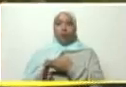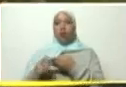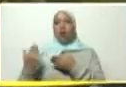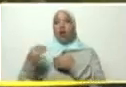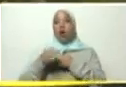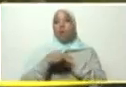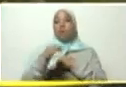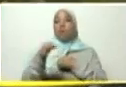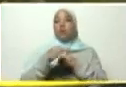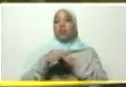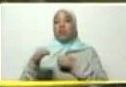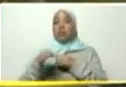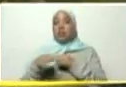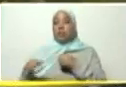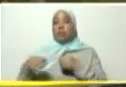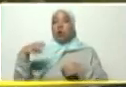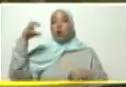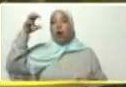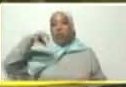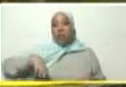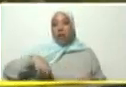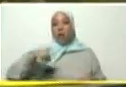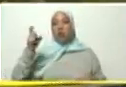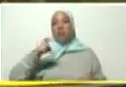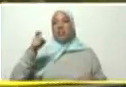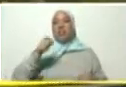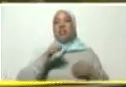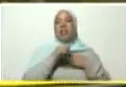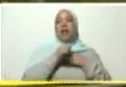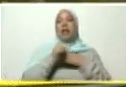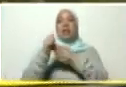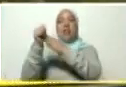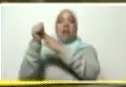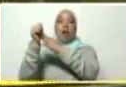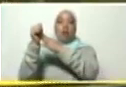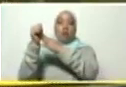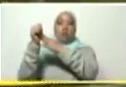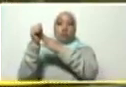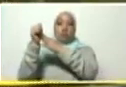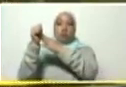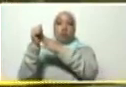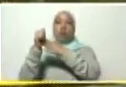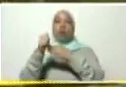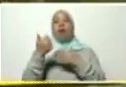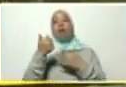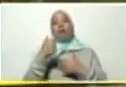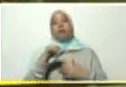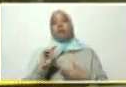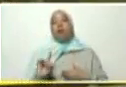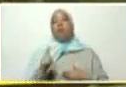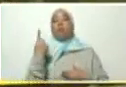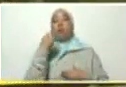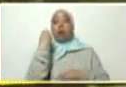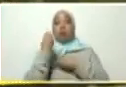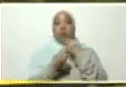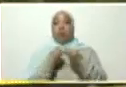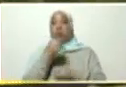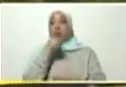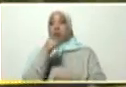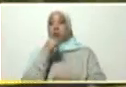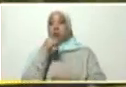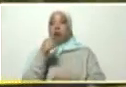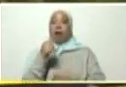municipios y para las parroquias en una una hemos hablado las instrucciones en el partido que la revisión que vamos a hacer Tiene que ser lo suficientemente